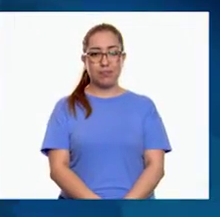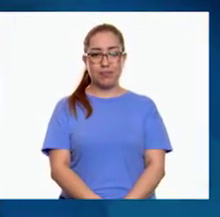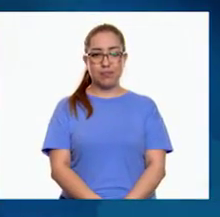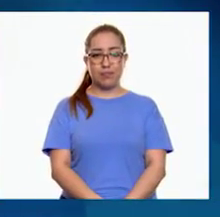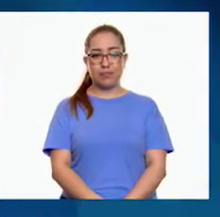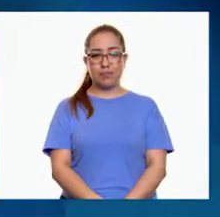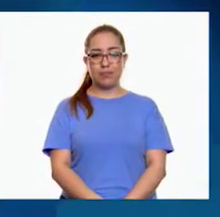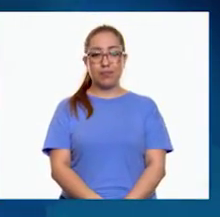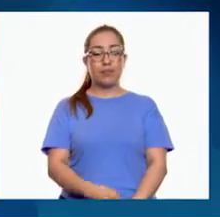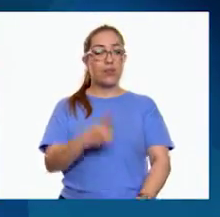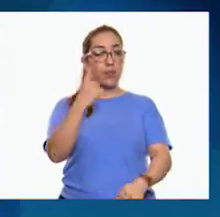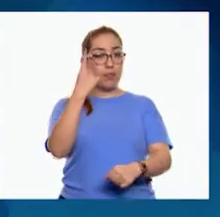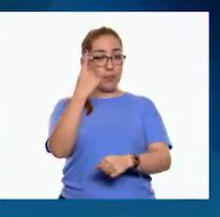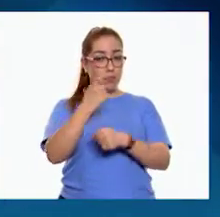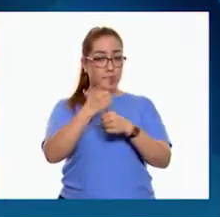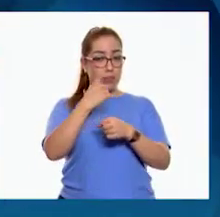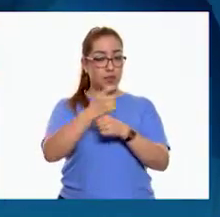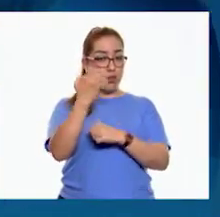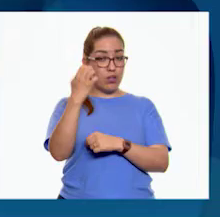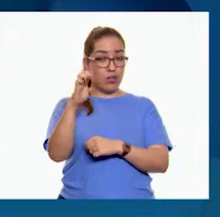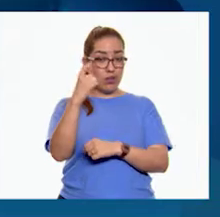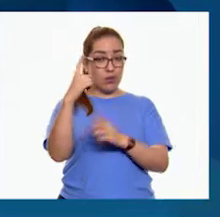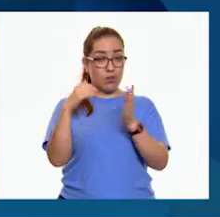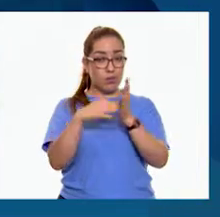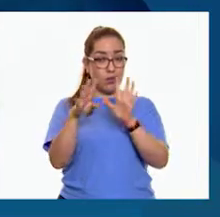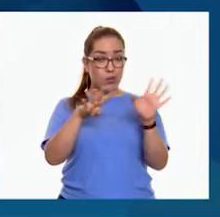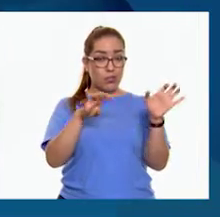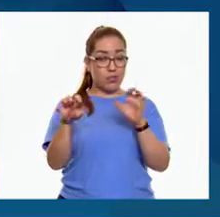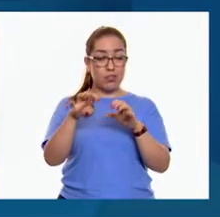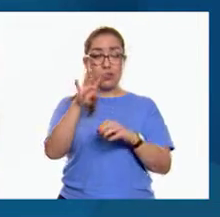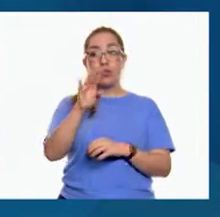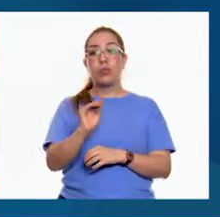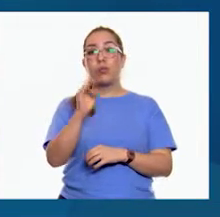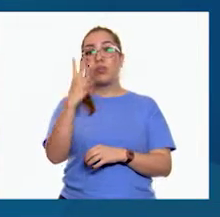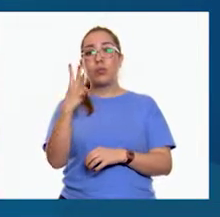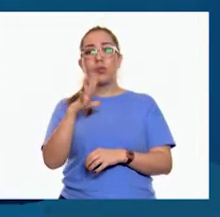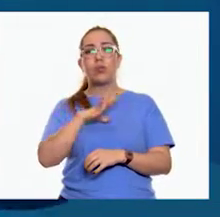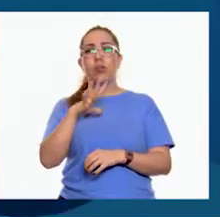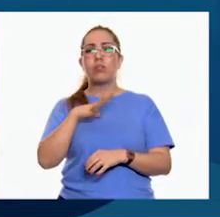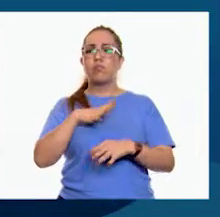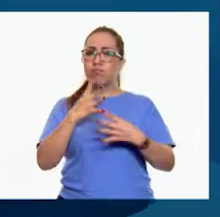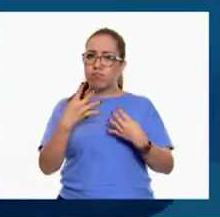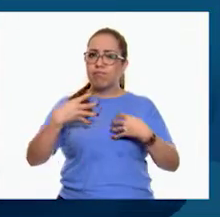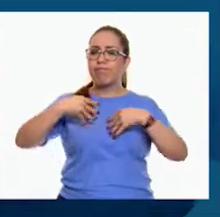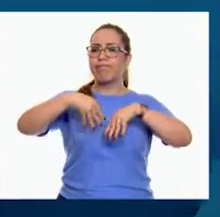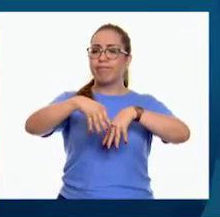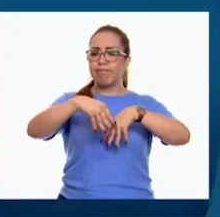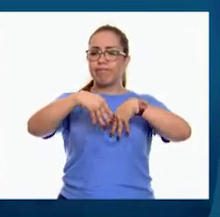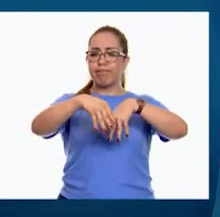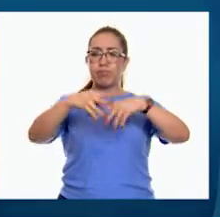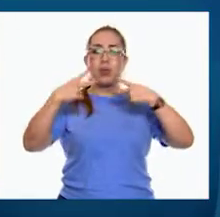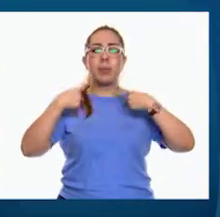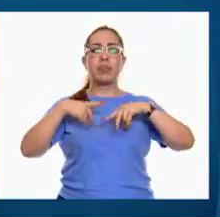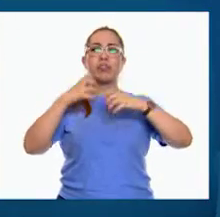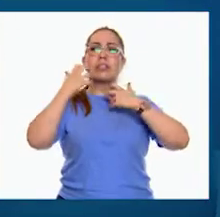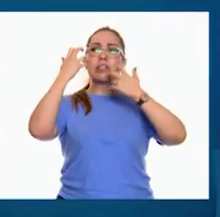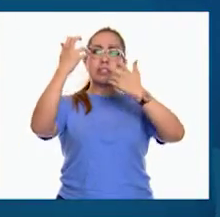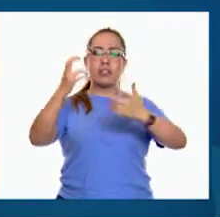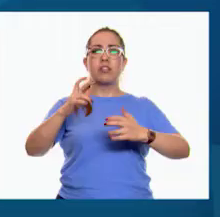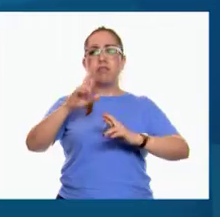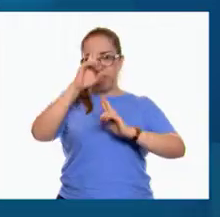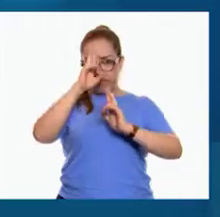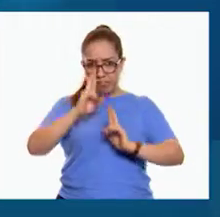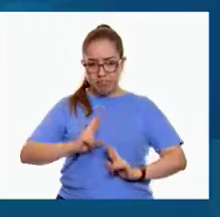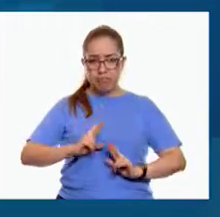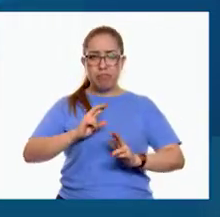El 1 de enero de 1994 se levantó en armas un movimiento que buscaba el reconocimiento y el respeto a los derechos de las